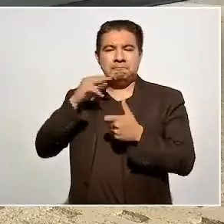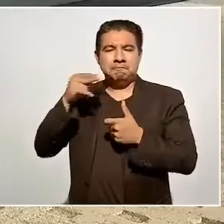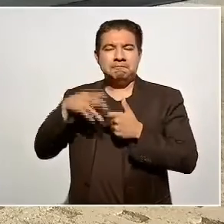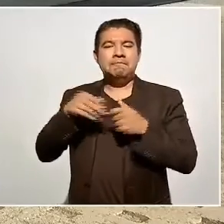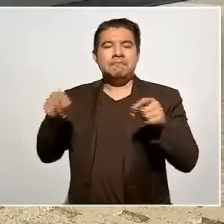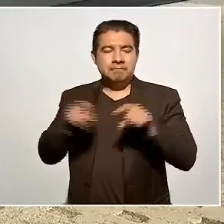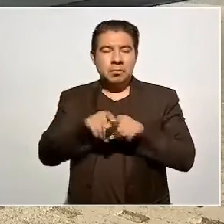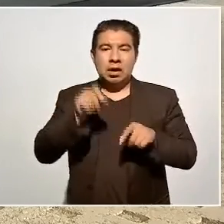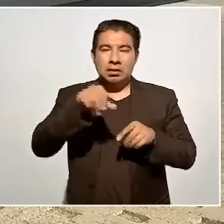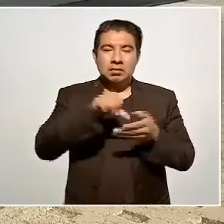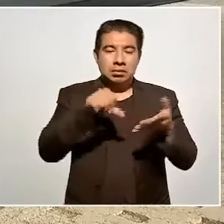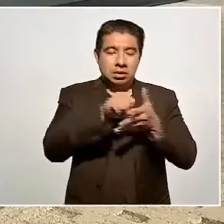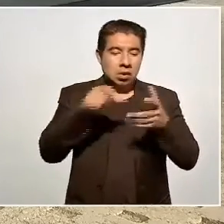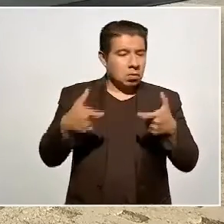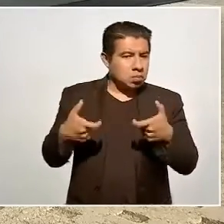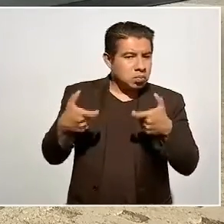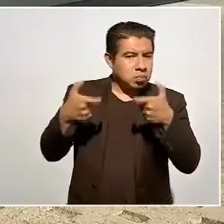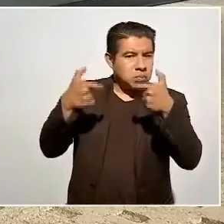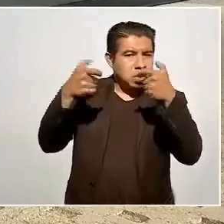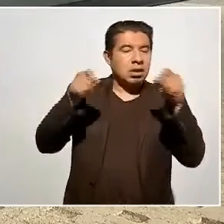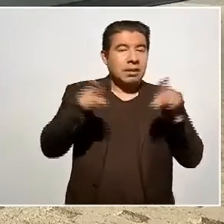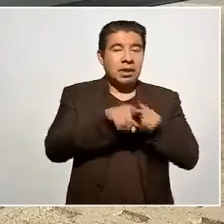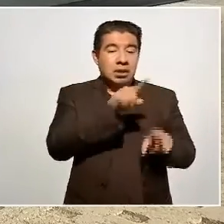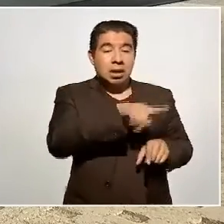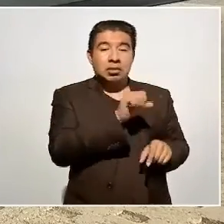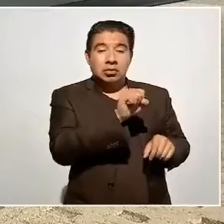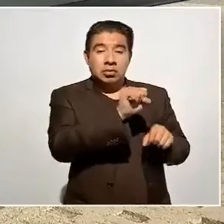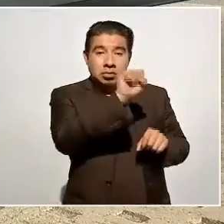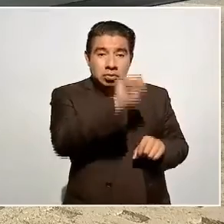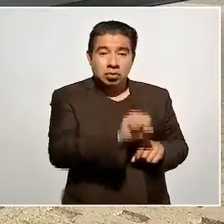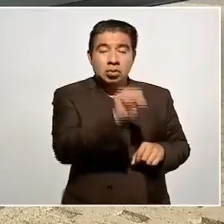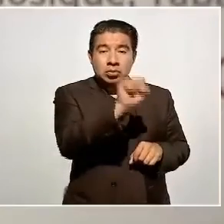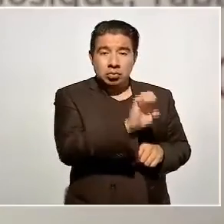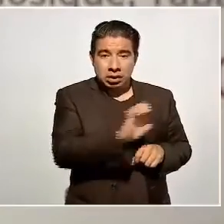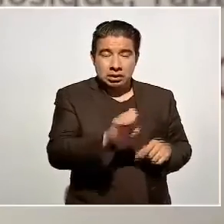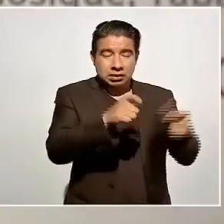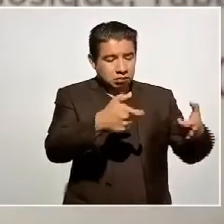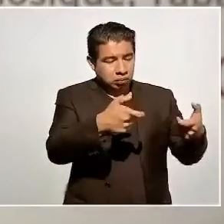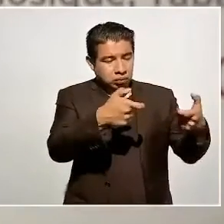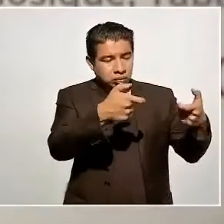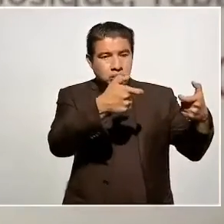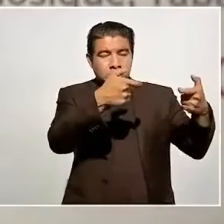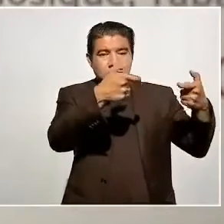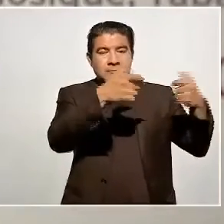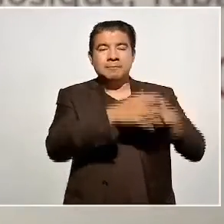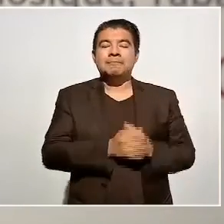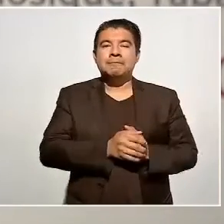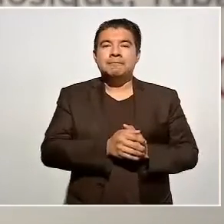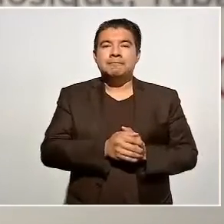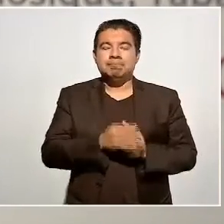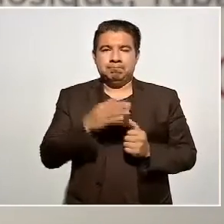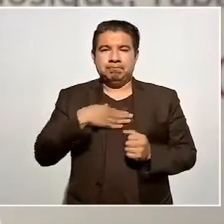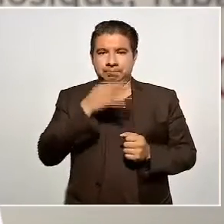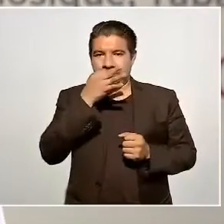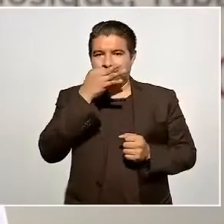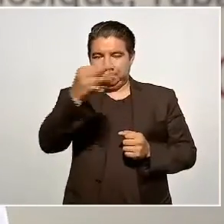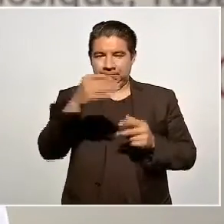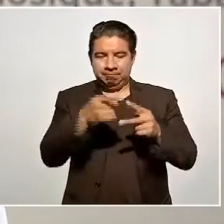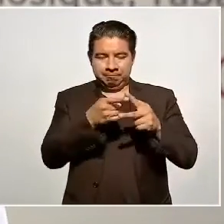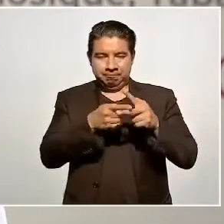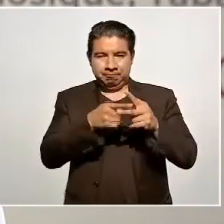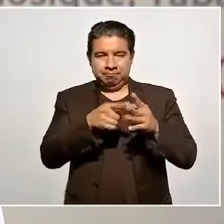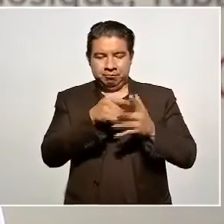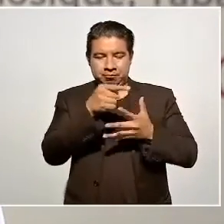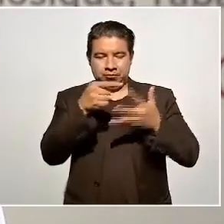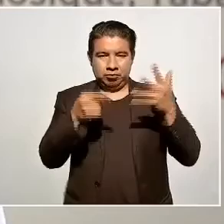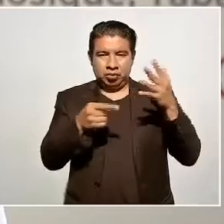también el sur y el sureste. Les voy a dar un dato. El año